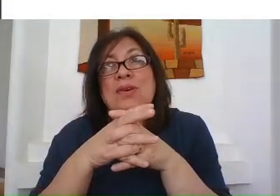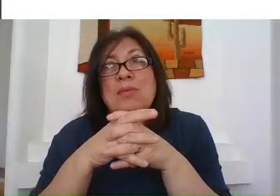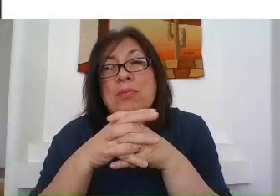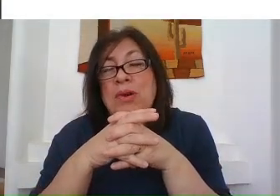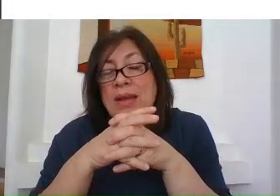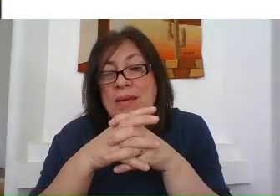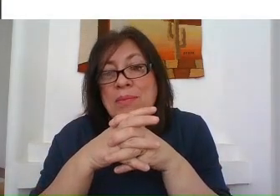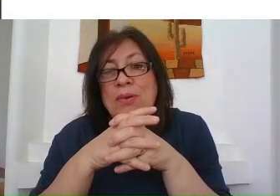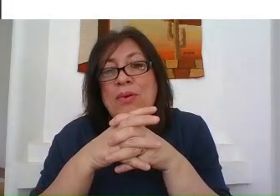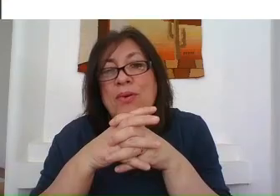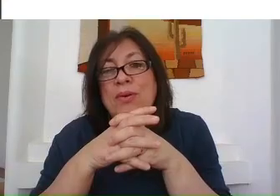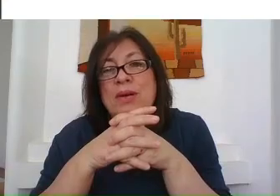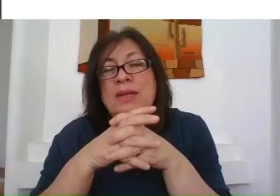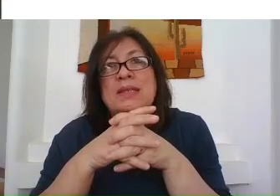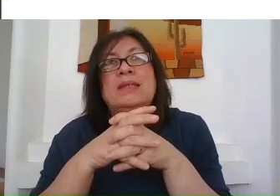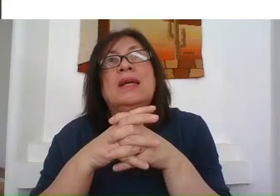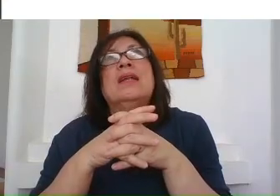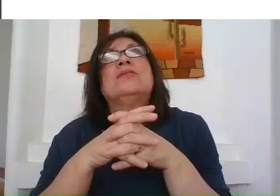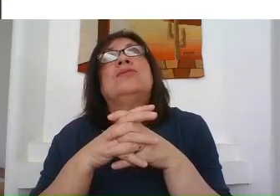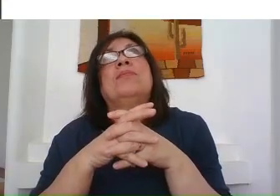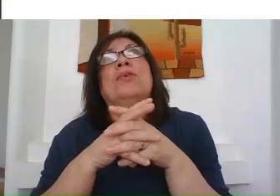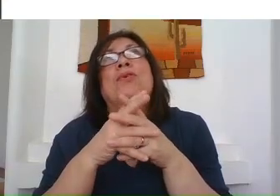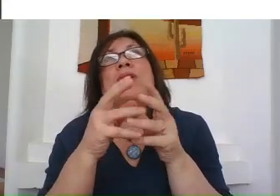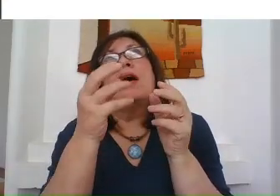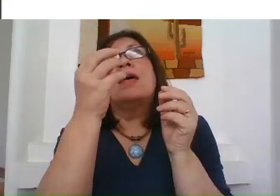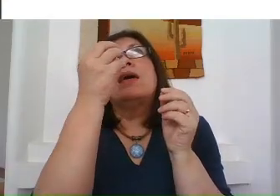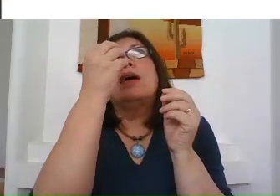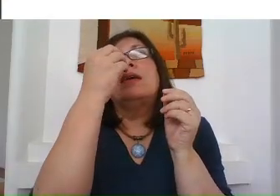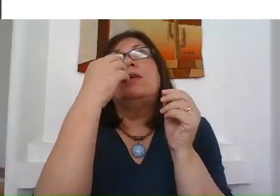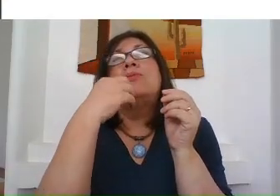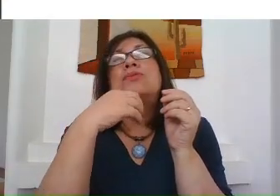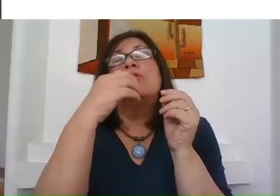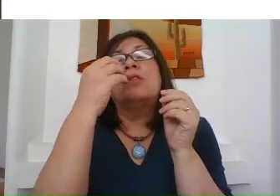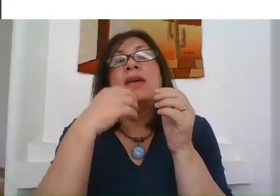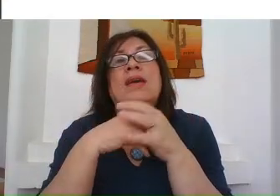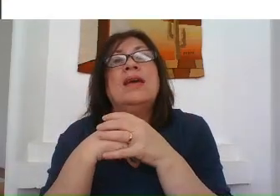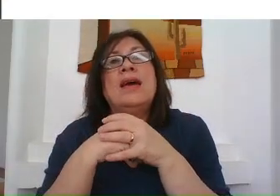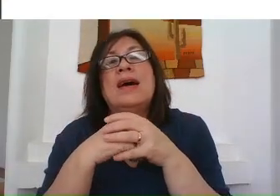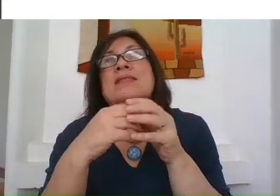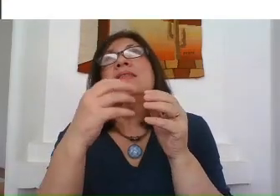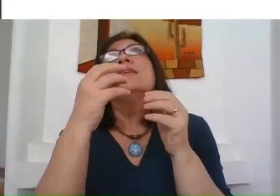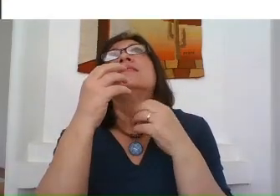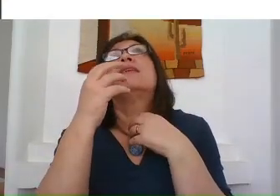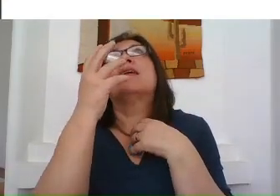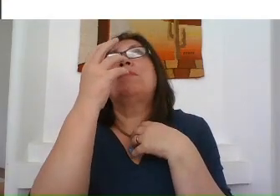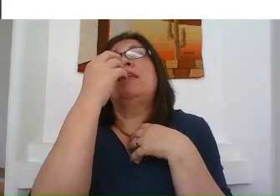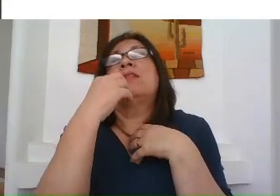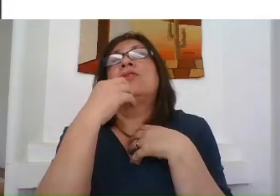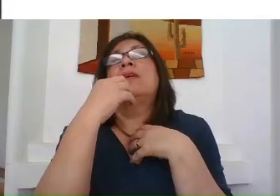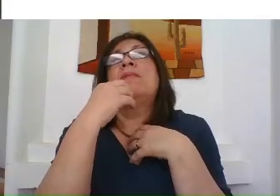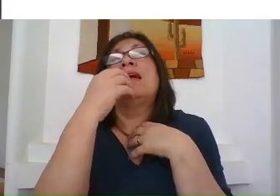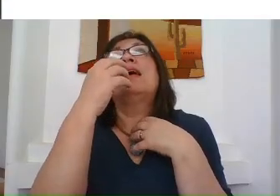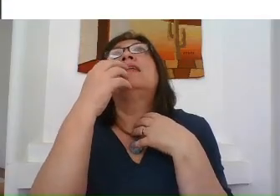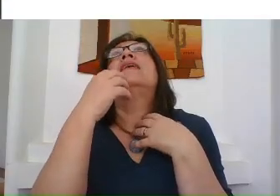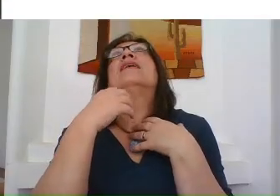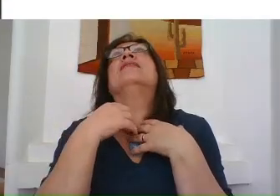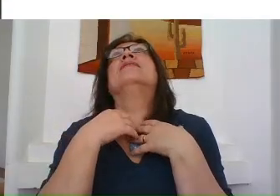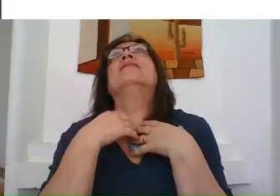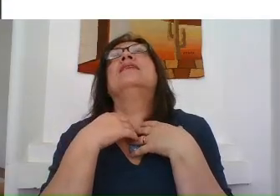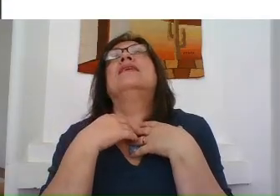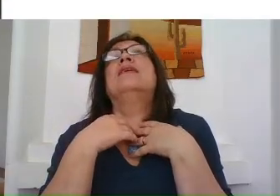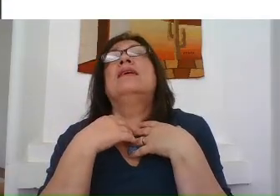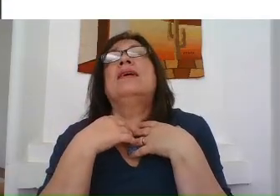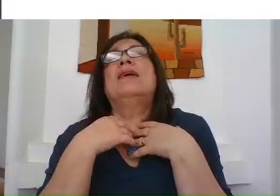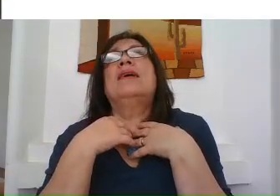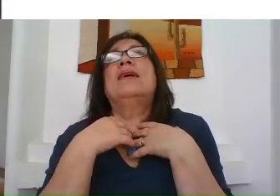niño, por ejemplo, internación prolongada y uso de asistencia respiratoria mecánica.